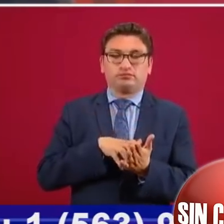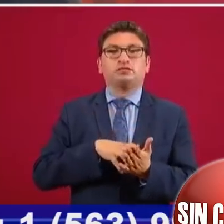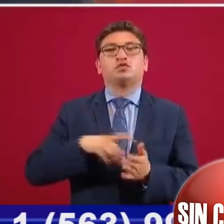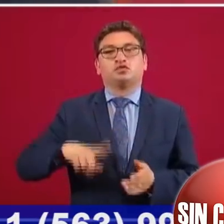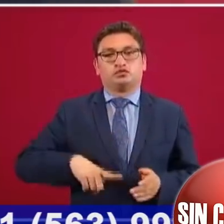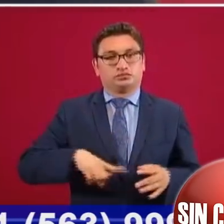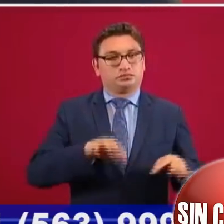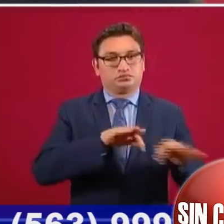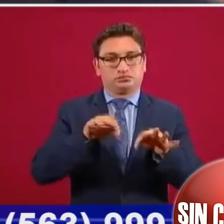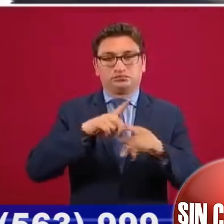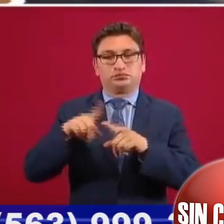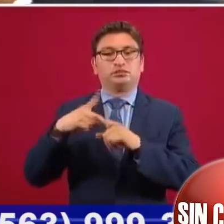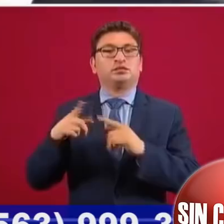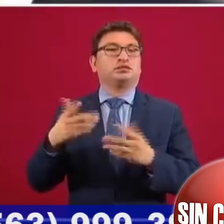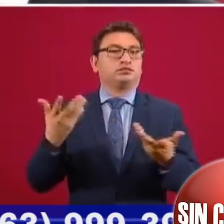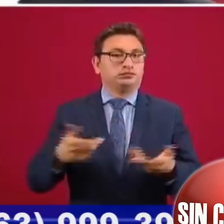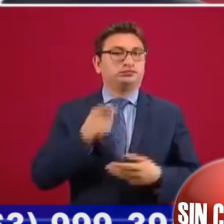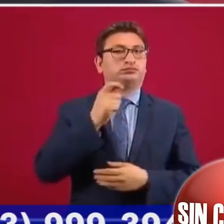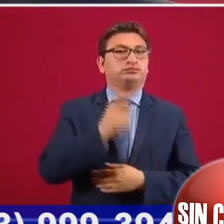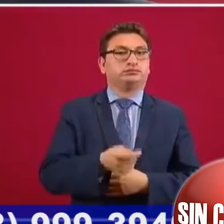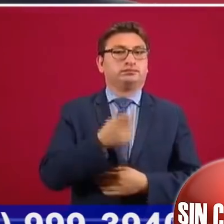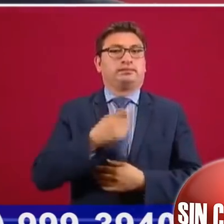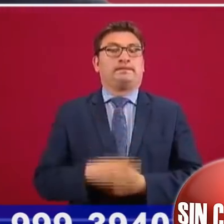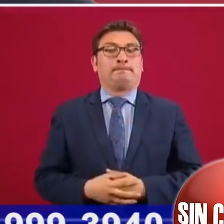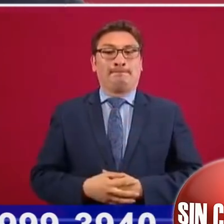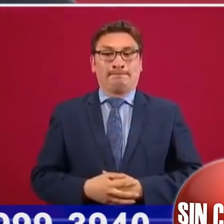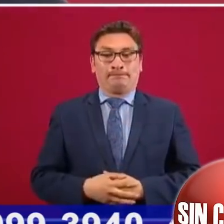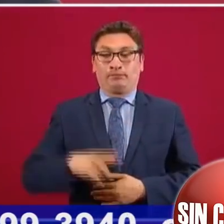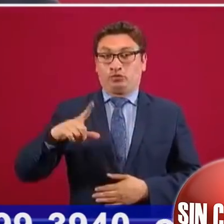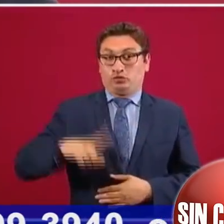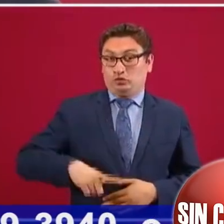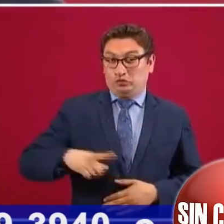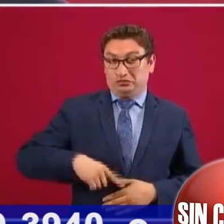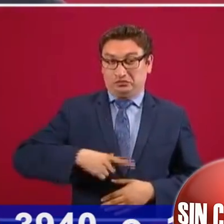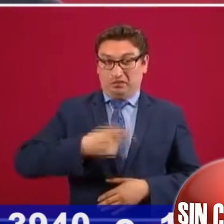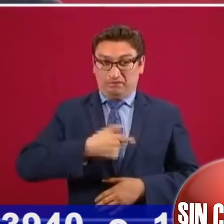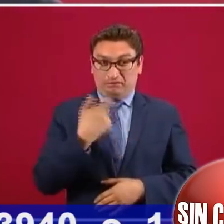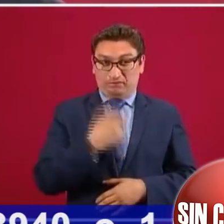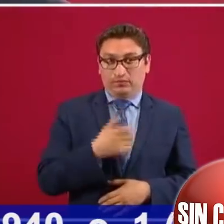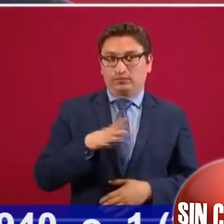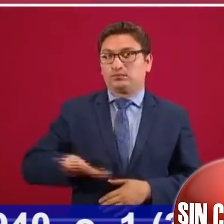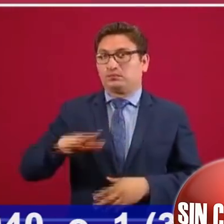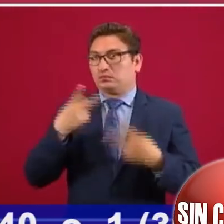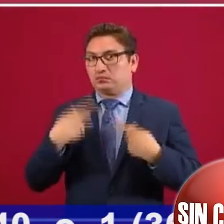bajo el principio de que no puede haber gobierno rico con pueblo pobre.